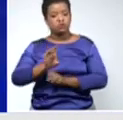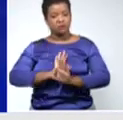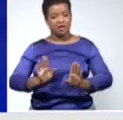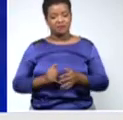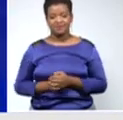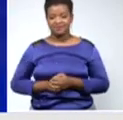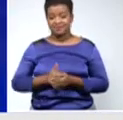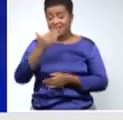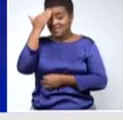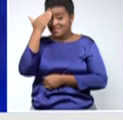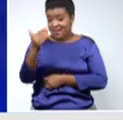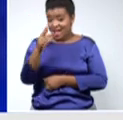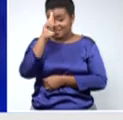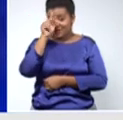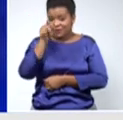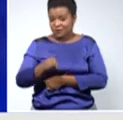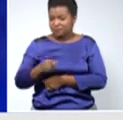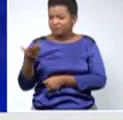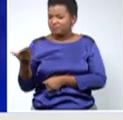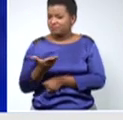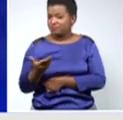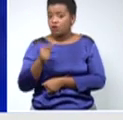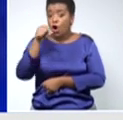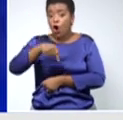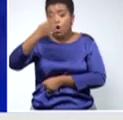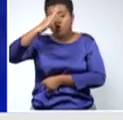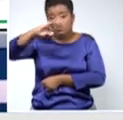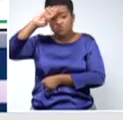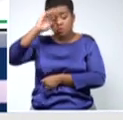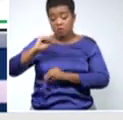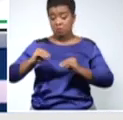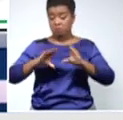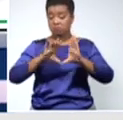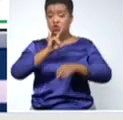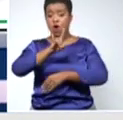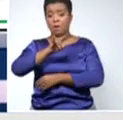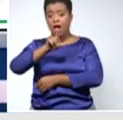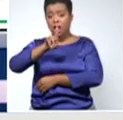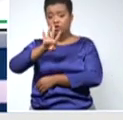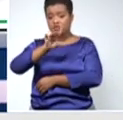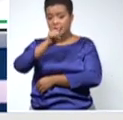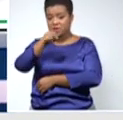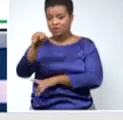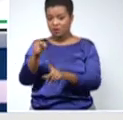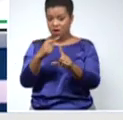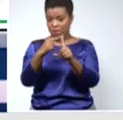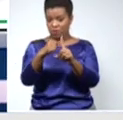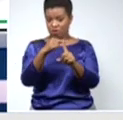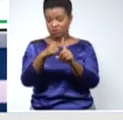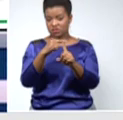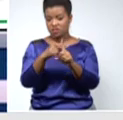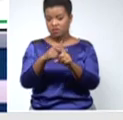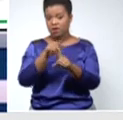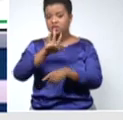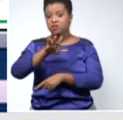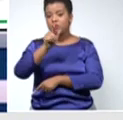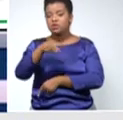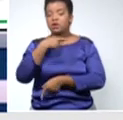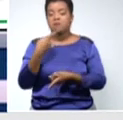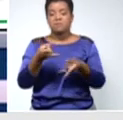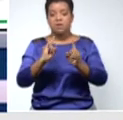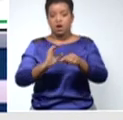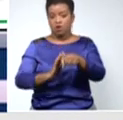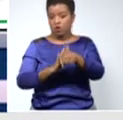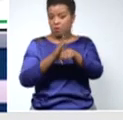Francisco Durán. Rápidamente, hoy Cuba amaneció con 914 casos positivos y 5 fallecidos a la COVID-19.